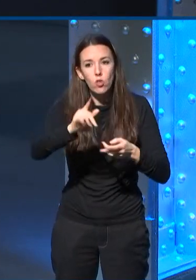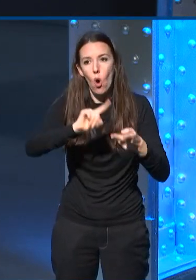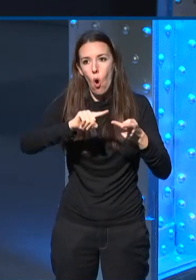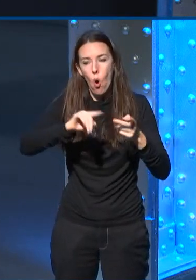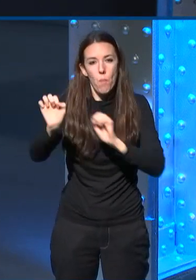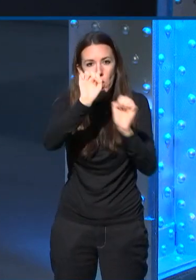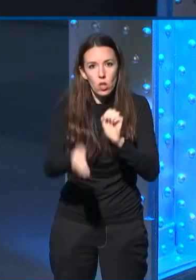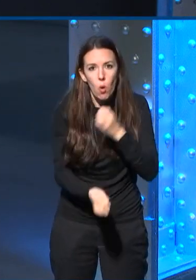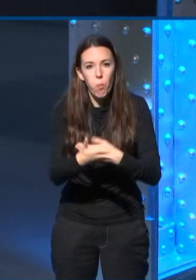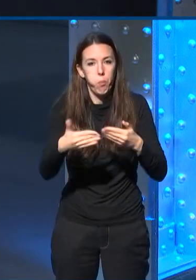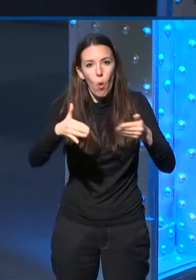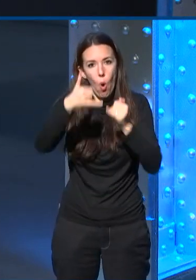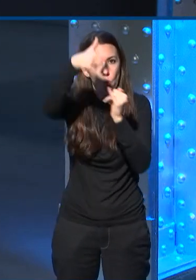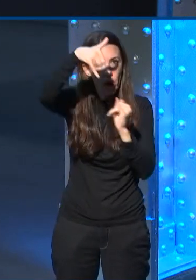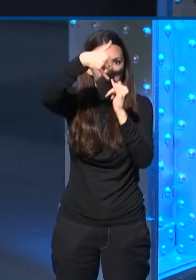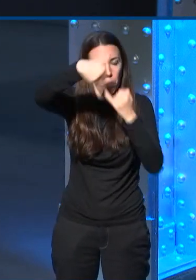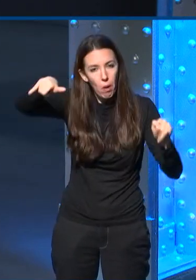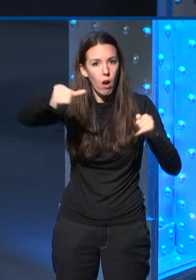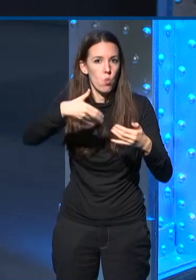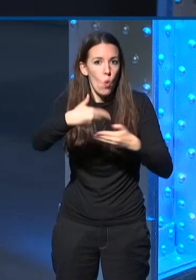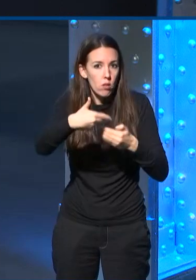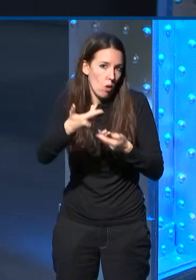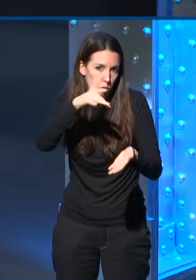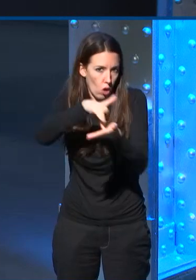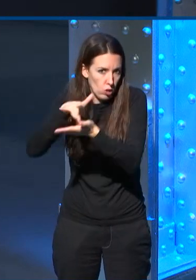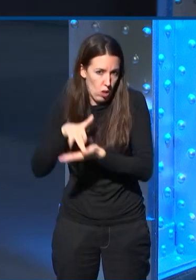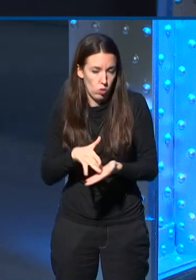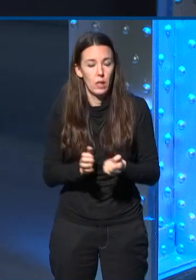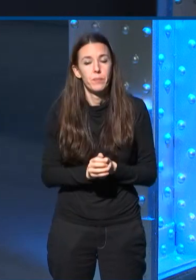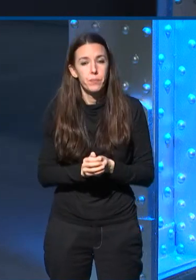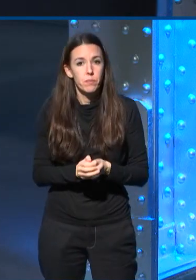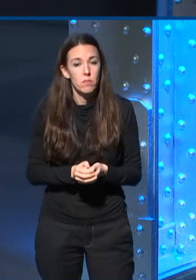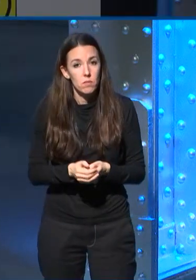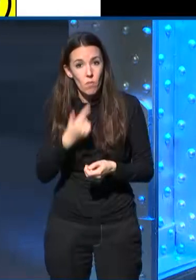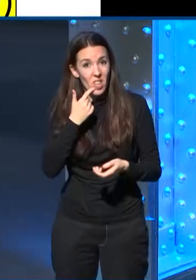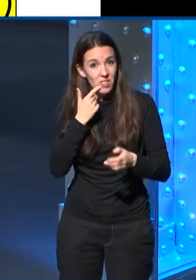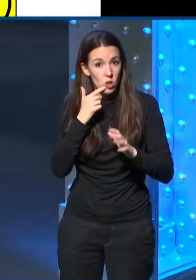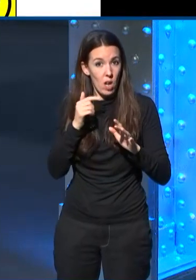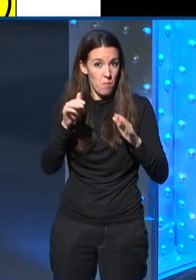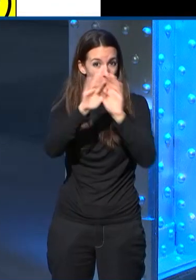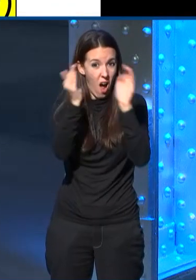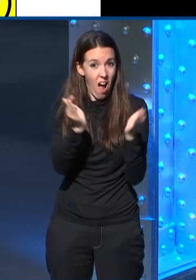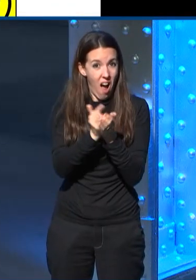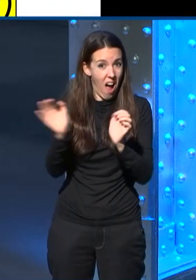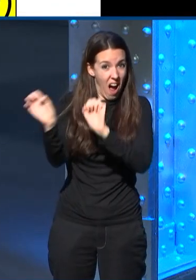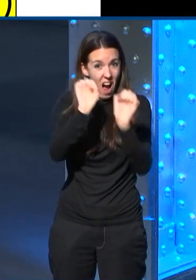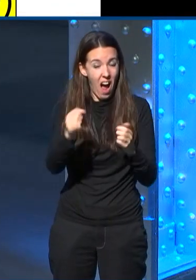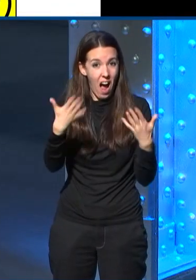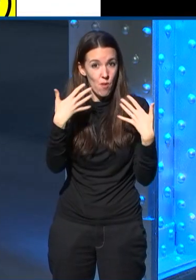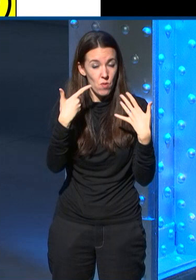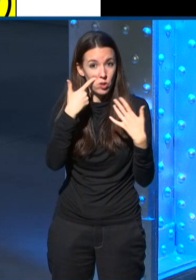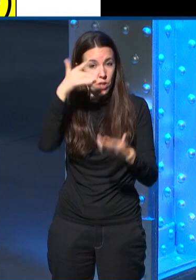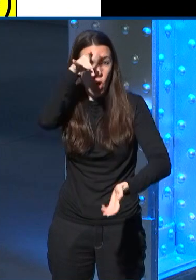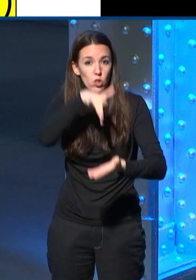o cuándo soltar las cuerdas, en fin, lo que corresponda. La parte frontal, la que se enfrenta a la atmósfera, la de abajo, en la figura de arriba, es ese